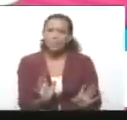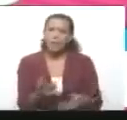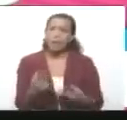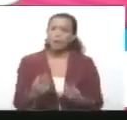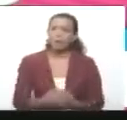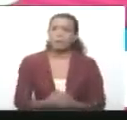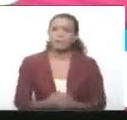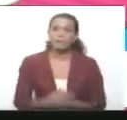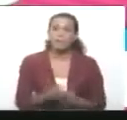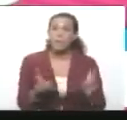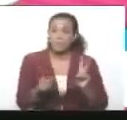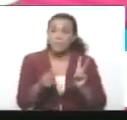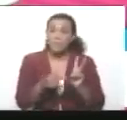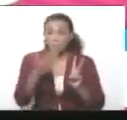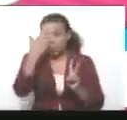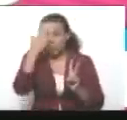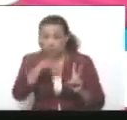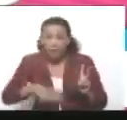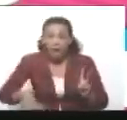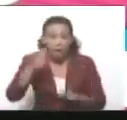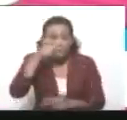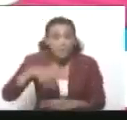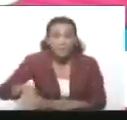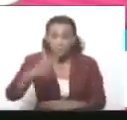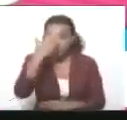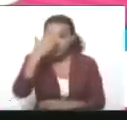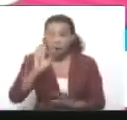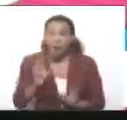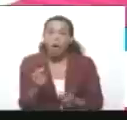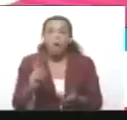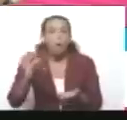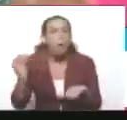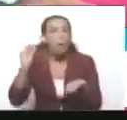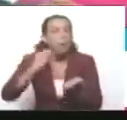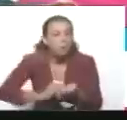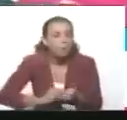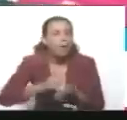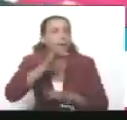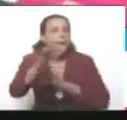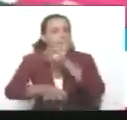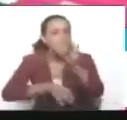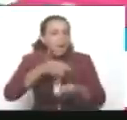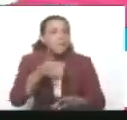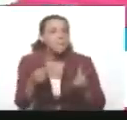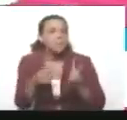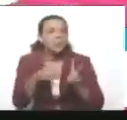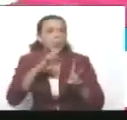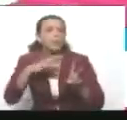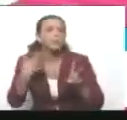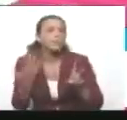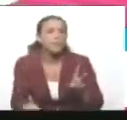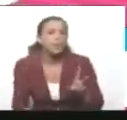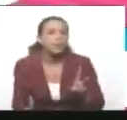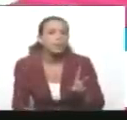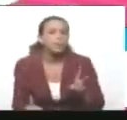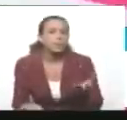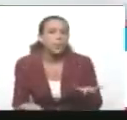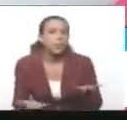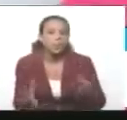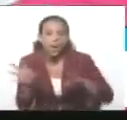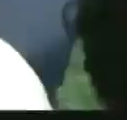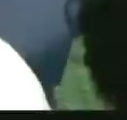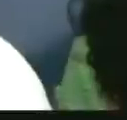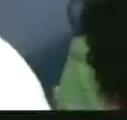Venezuela lo sabe Pero es importante siempre recordarlo María Antonieta De dónde viene este